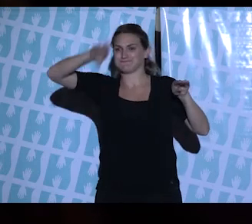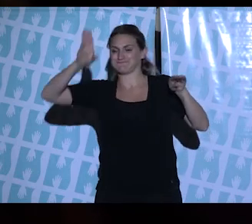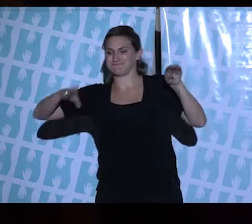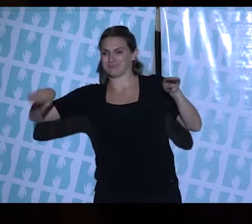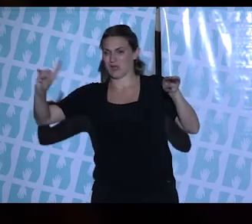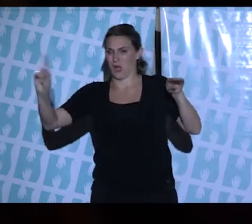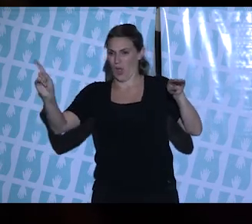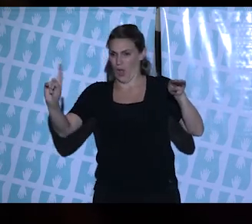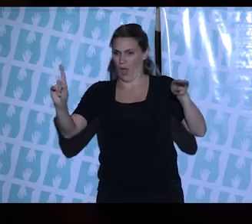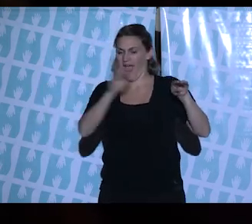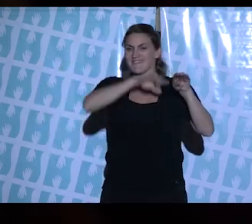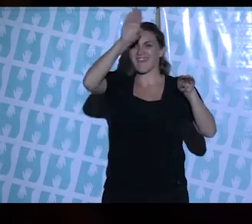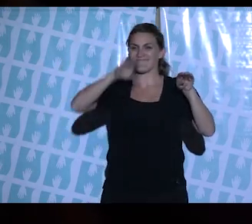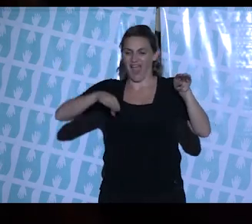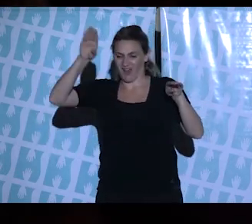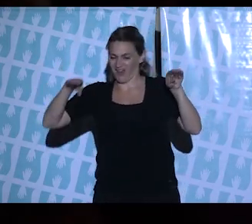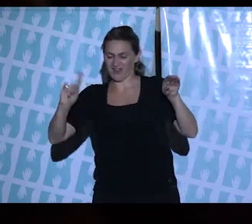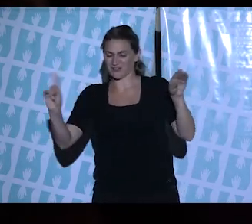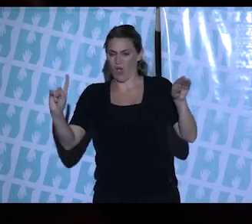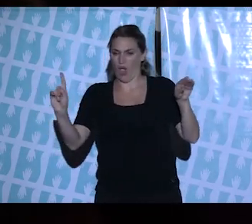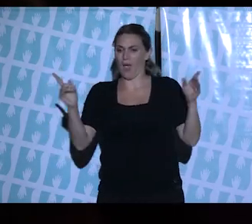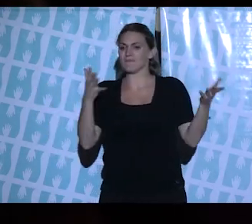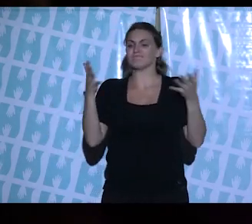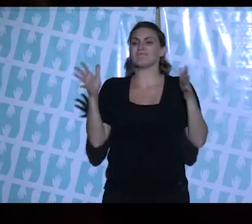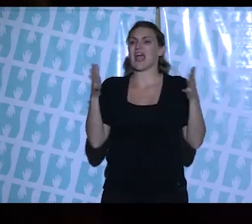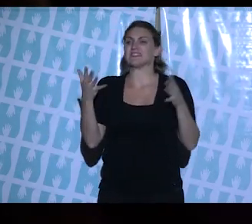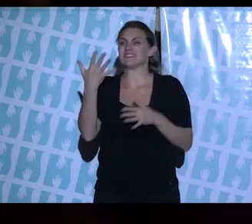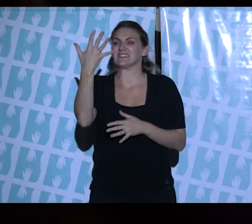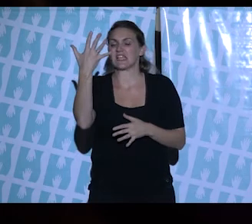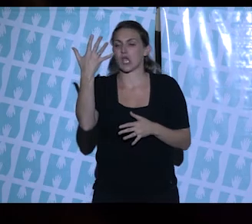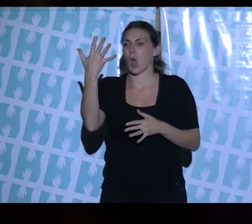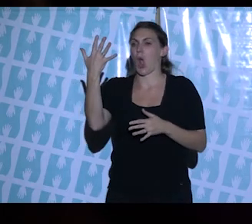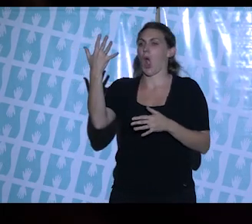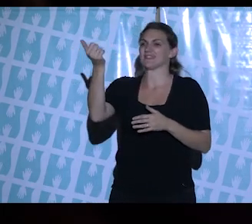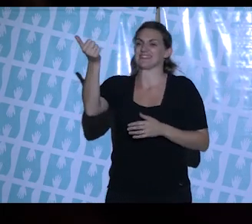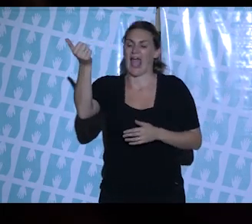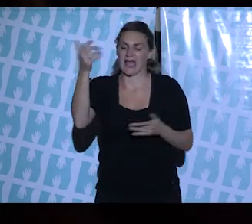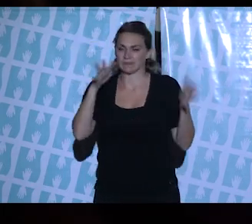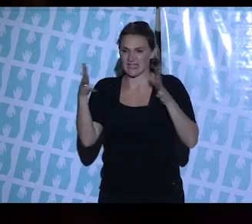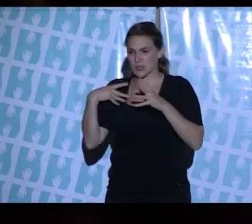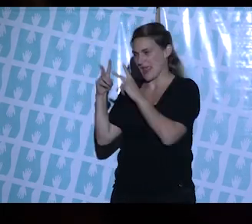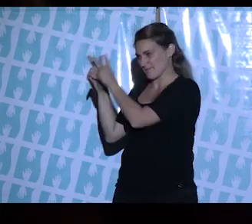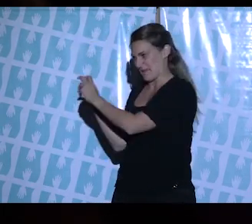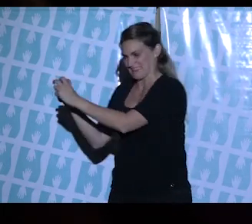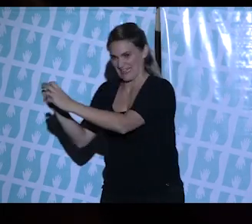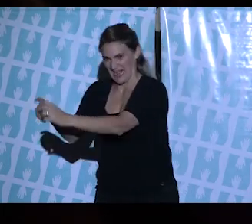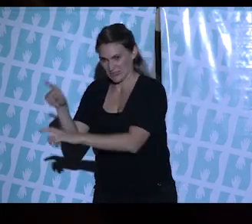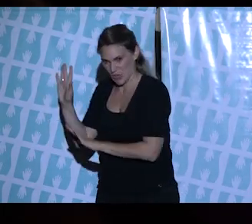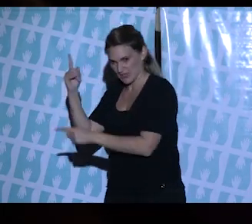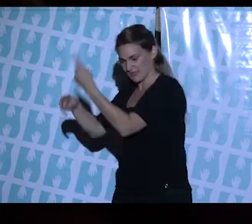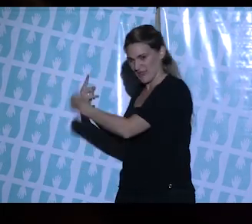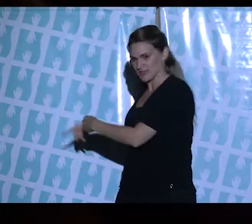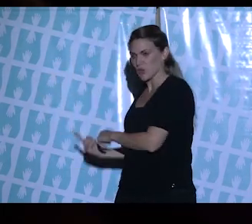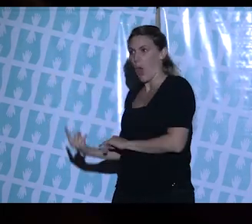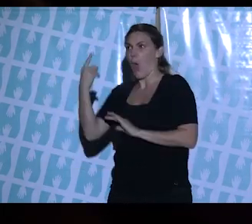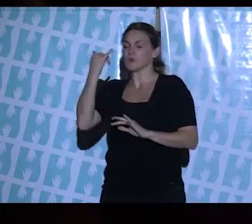oscilaciones en los niveles. Y hay por lo menos 5 o 6 desarrollos en este sentido. Uno